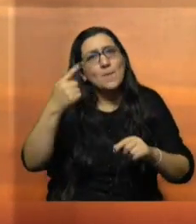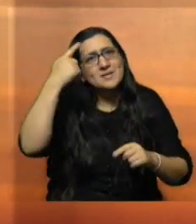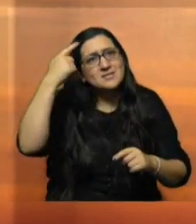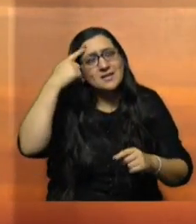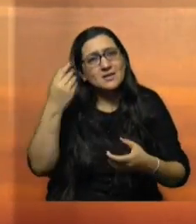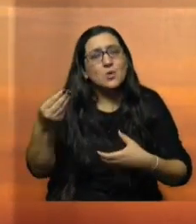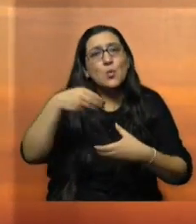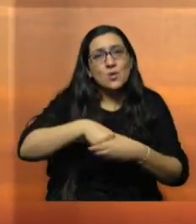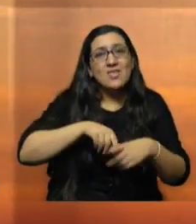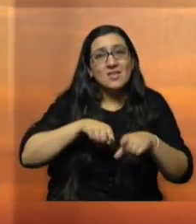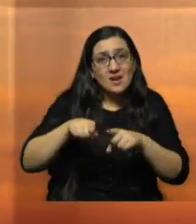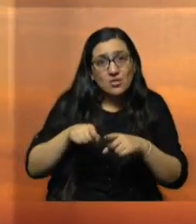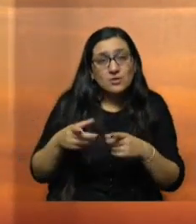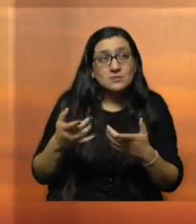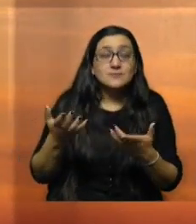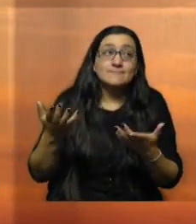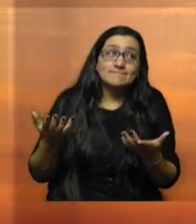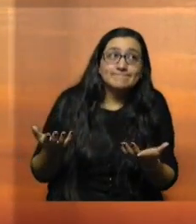entrenadores? Bueno, sí, capaz que